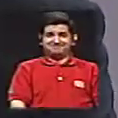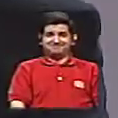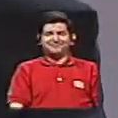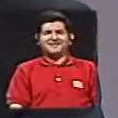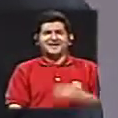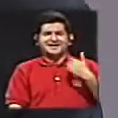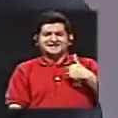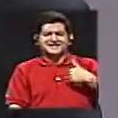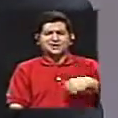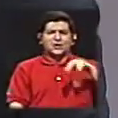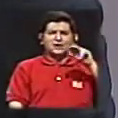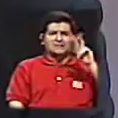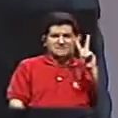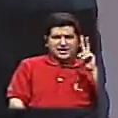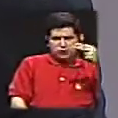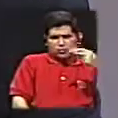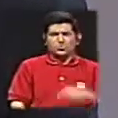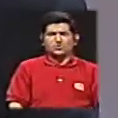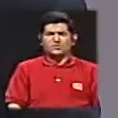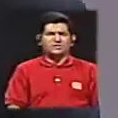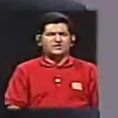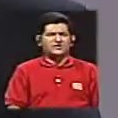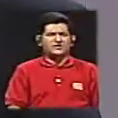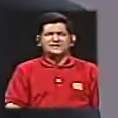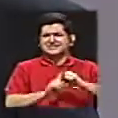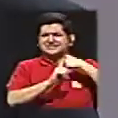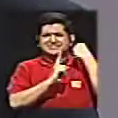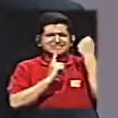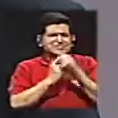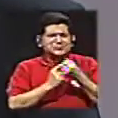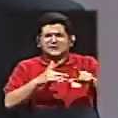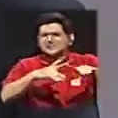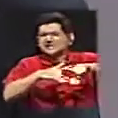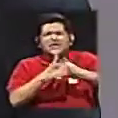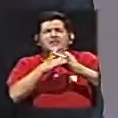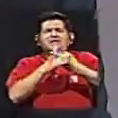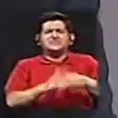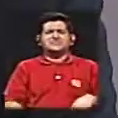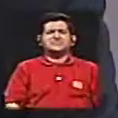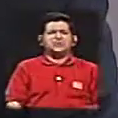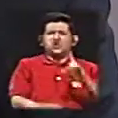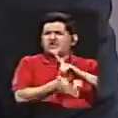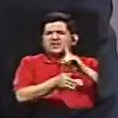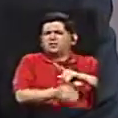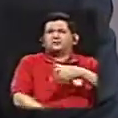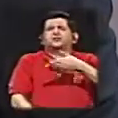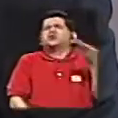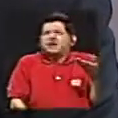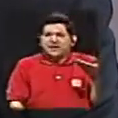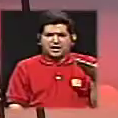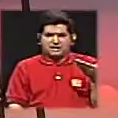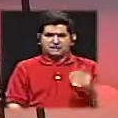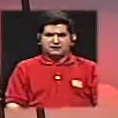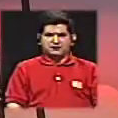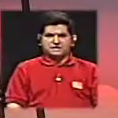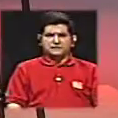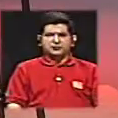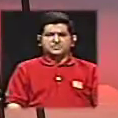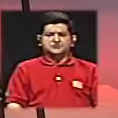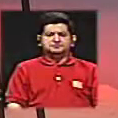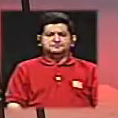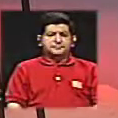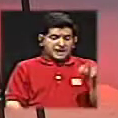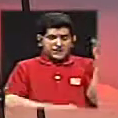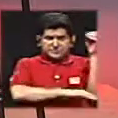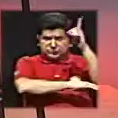Don Víctor, ¿qué fue lo que detonó el malestar del doctor? Porque durante